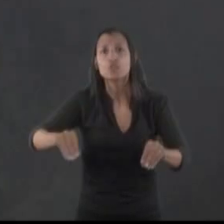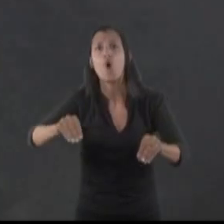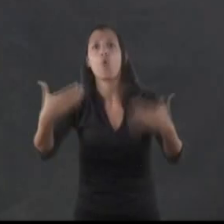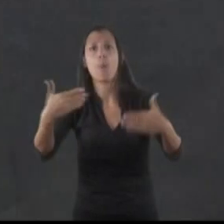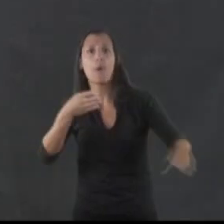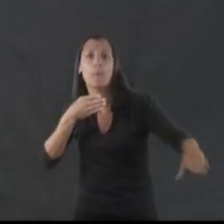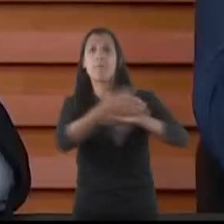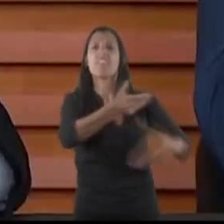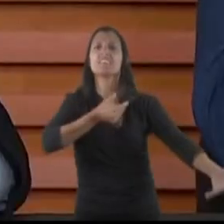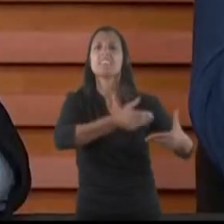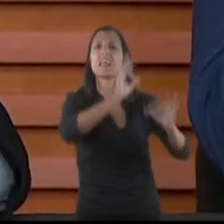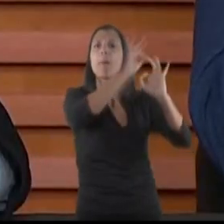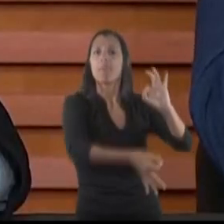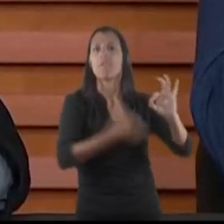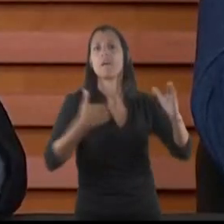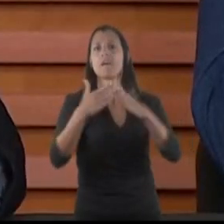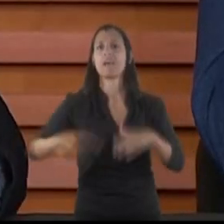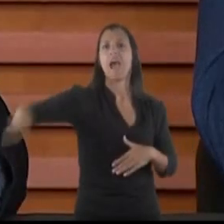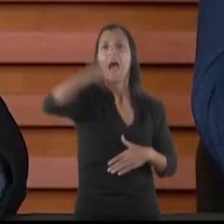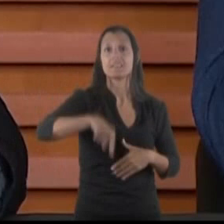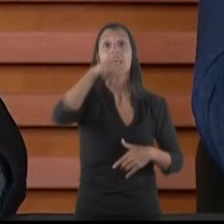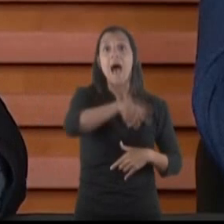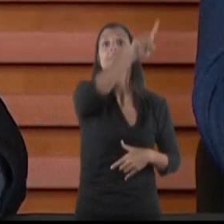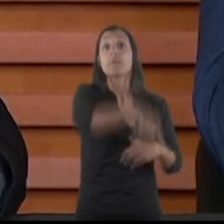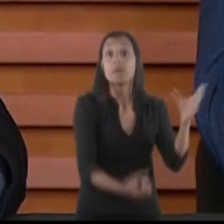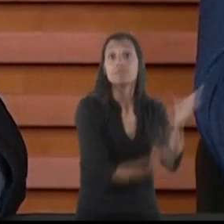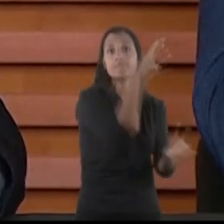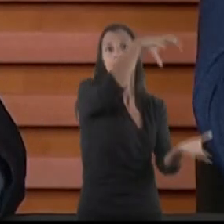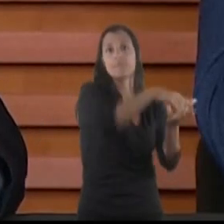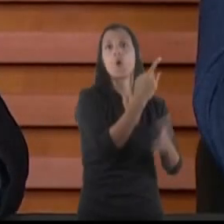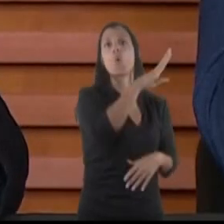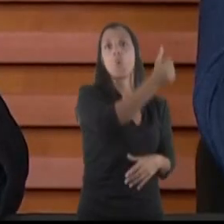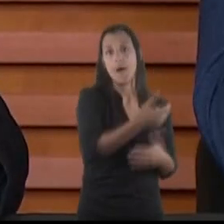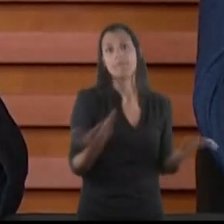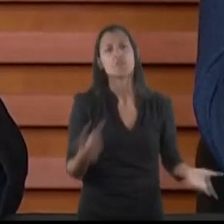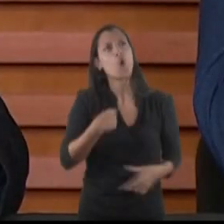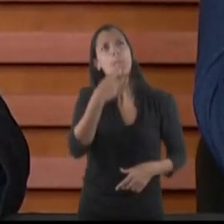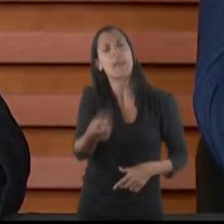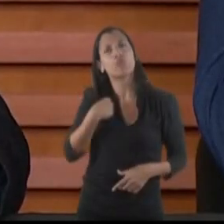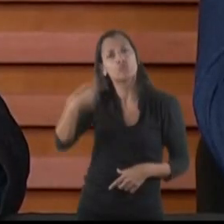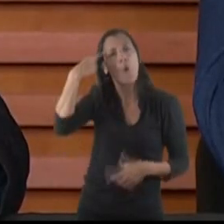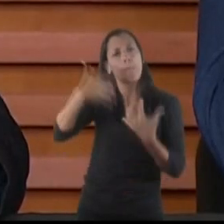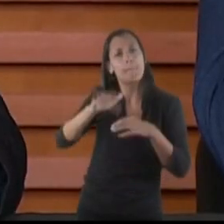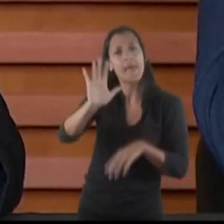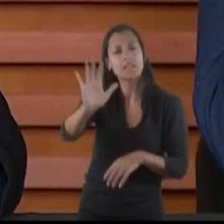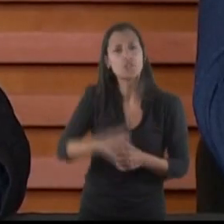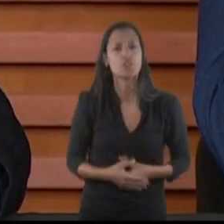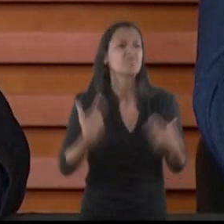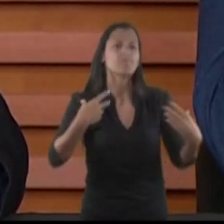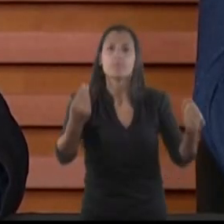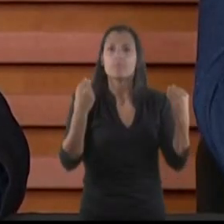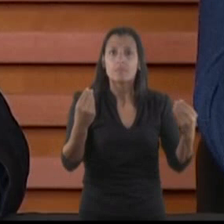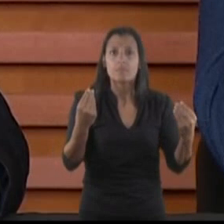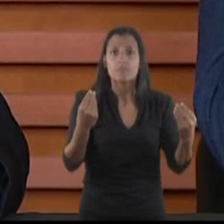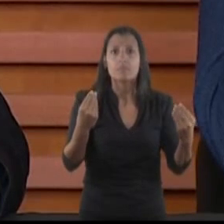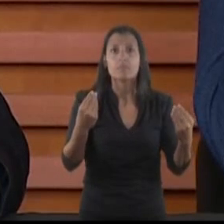cerca de sus hogares. Así nació la Universidad de Buenos Aires. Yo me pregunto, ¿y por qué esa